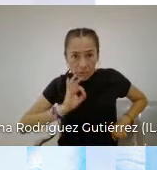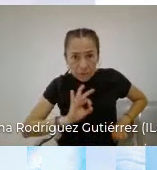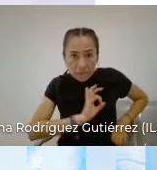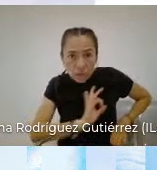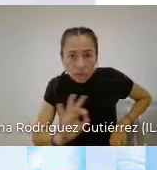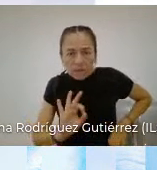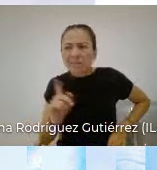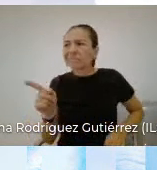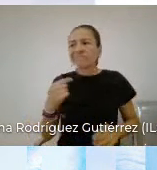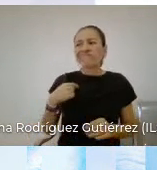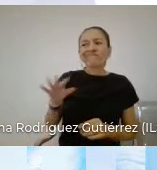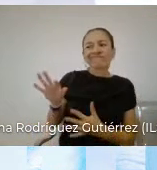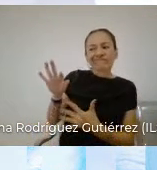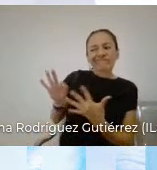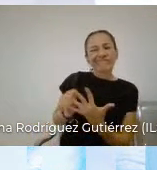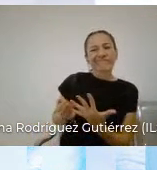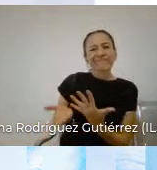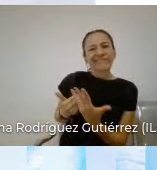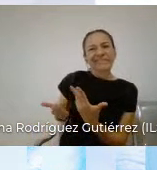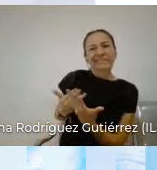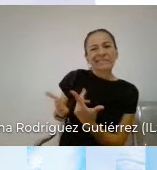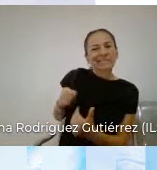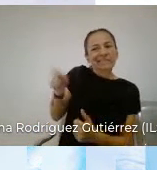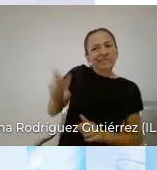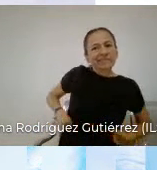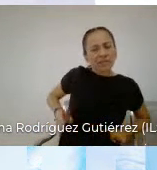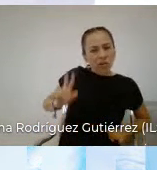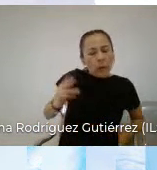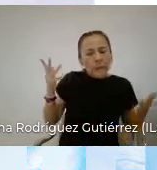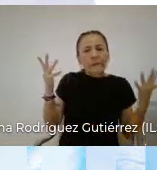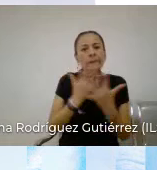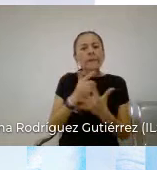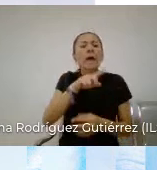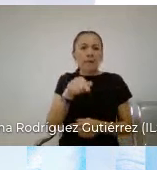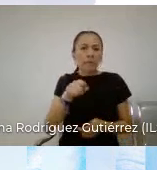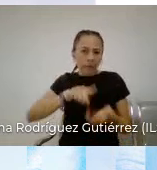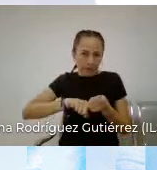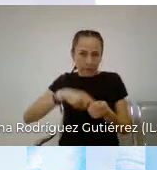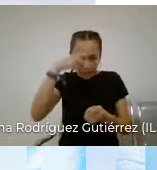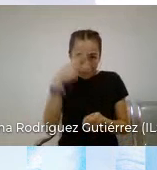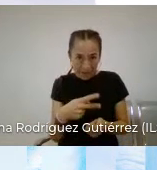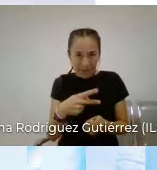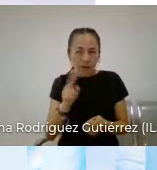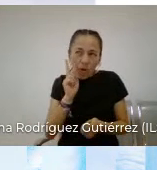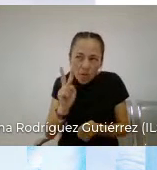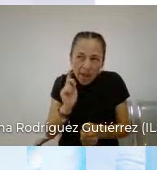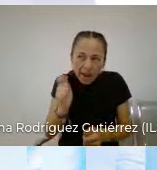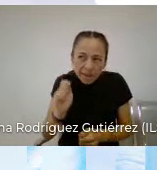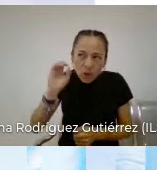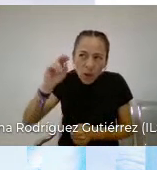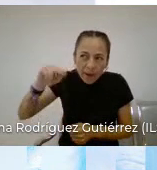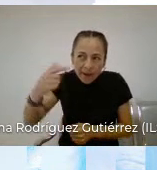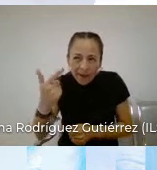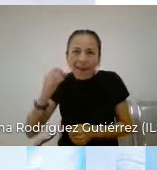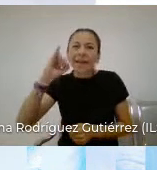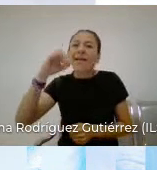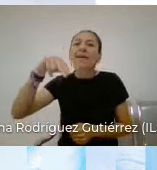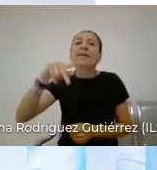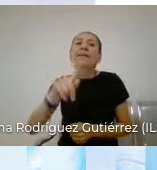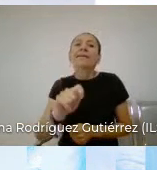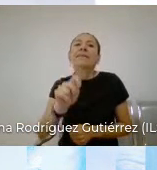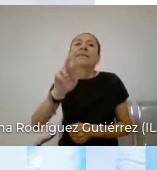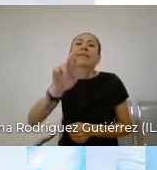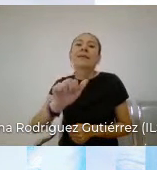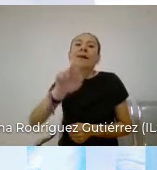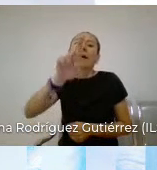entera por una ONG en México de Intrare y decide registrarse en la